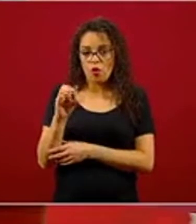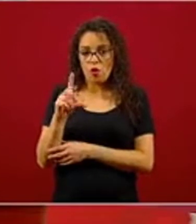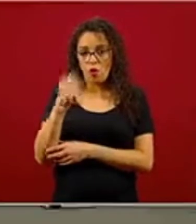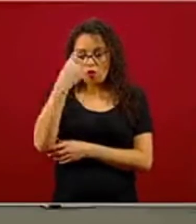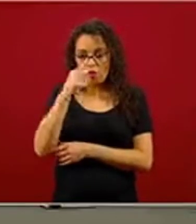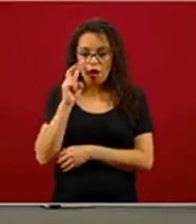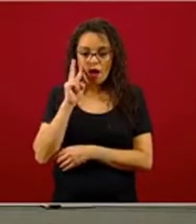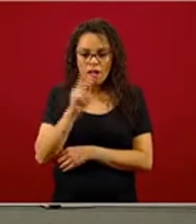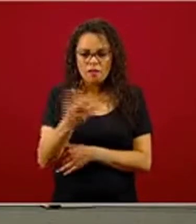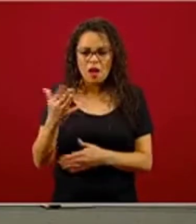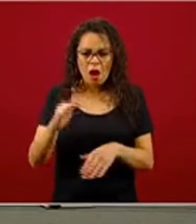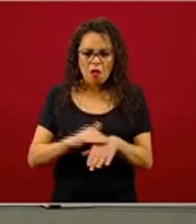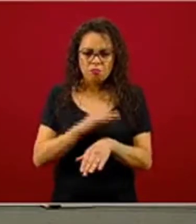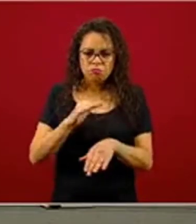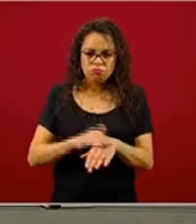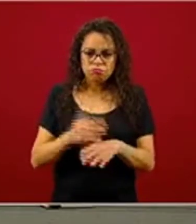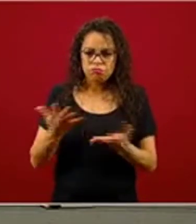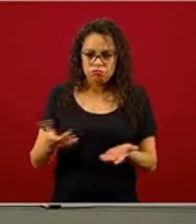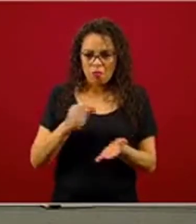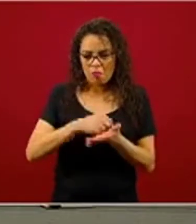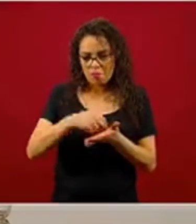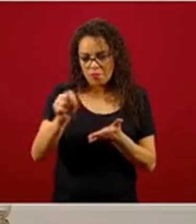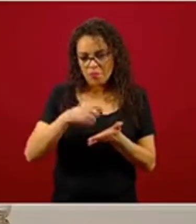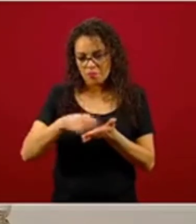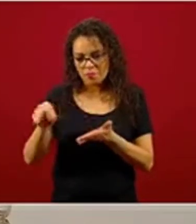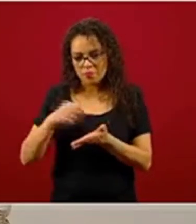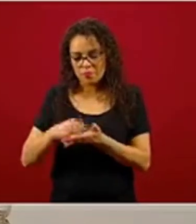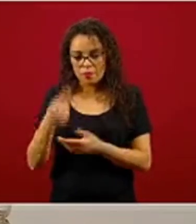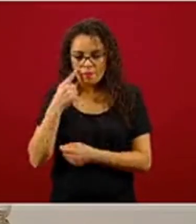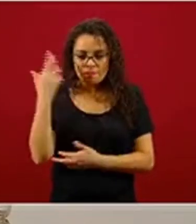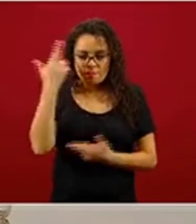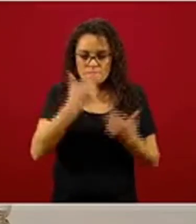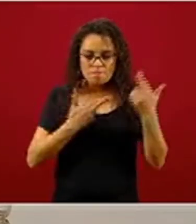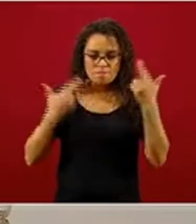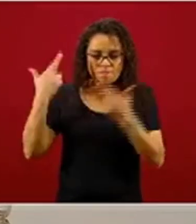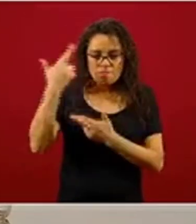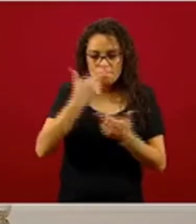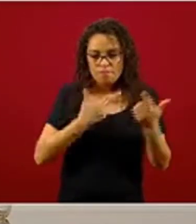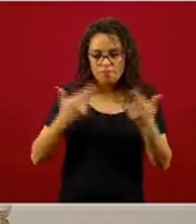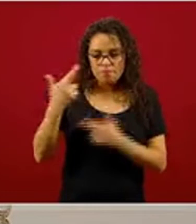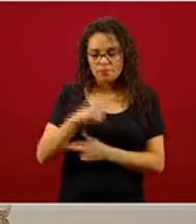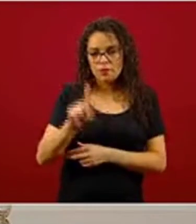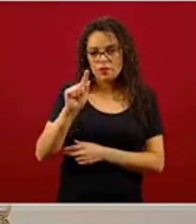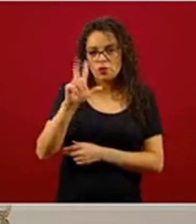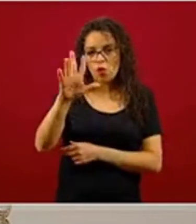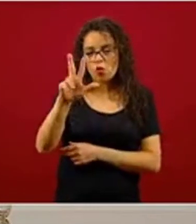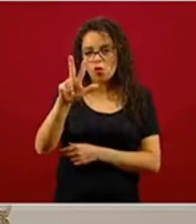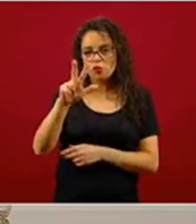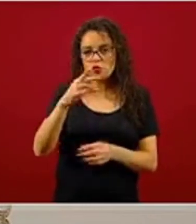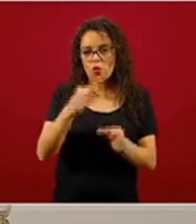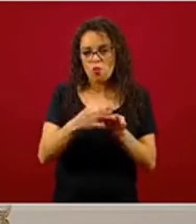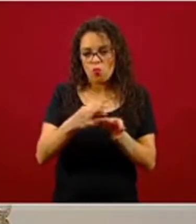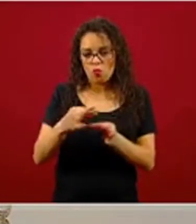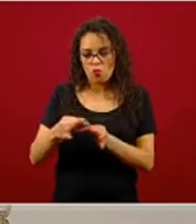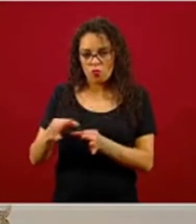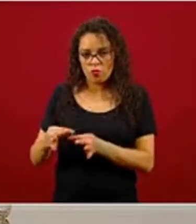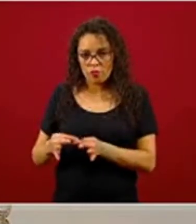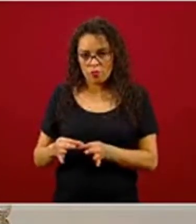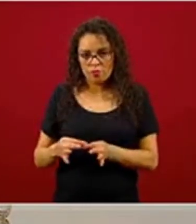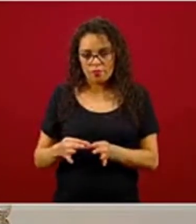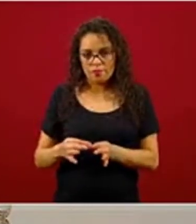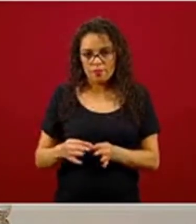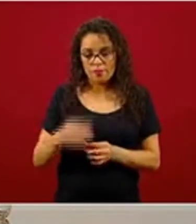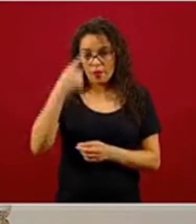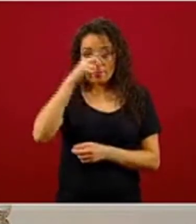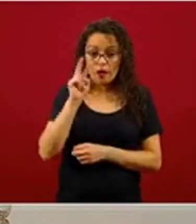planteando que solamente hasta que se evalúe todos y cada uno de los 78 puntos de comprobaciones que se puede iniciar,